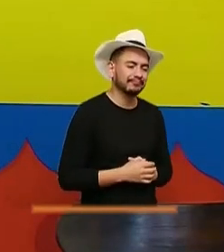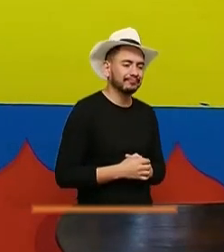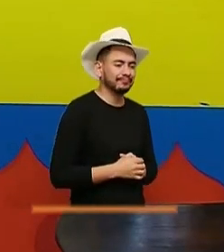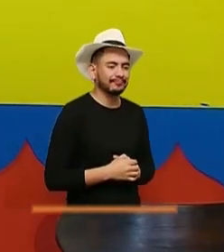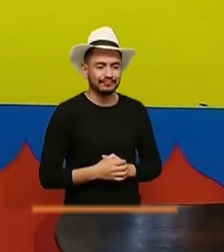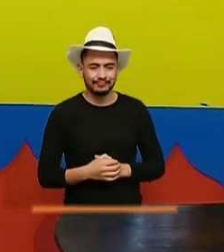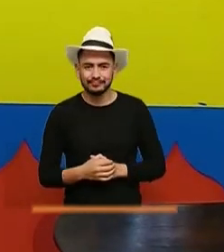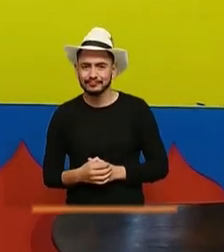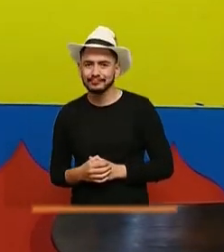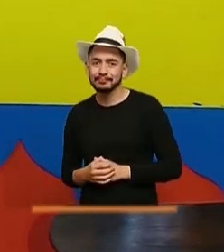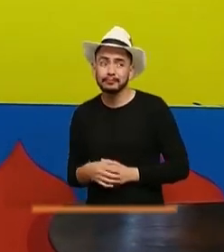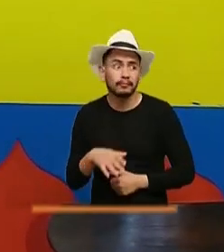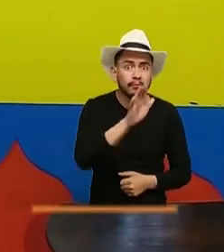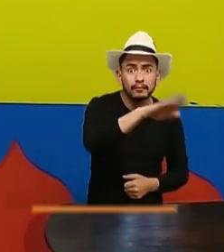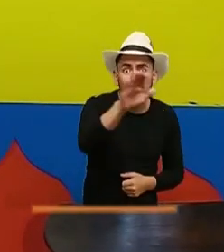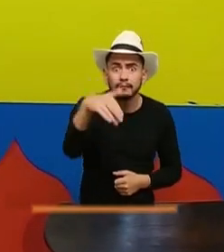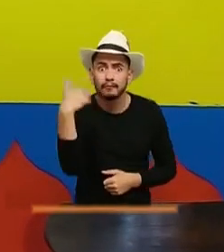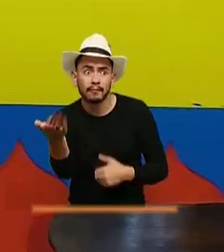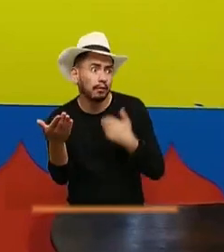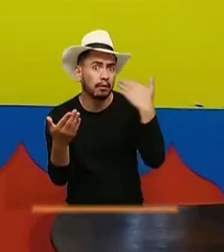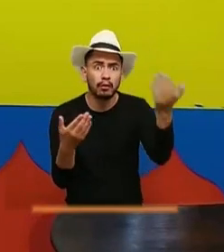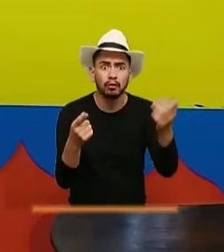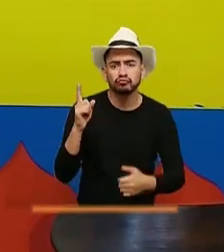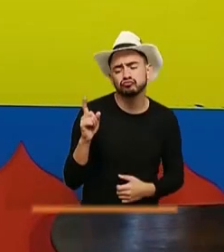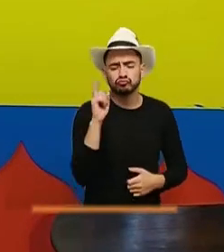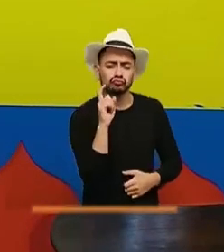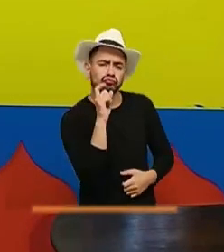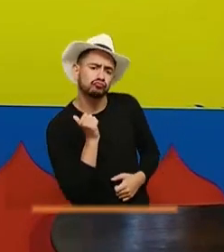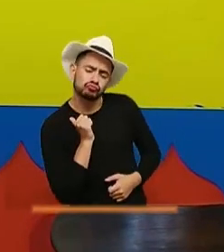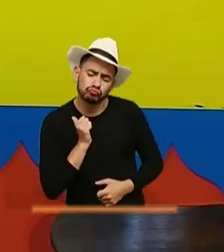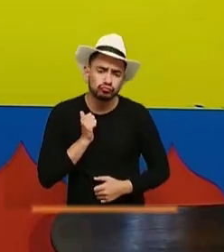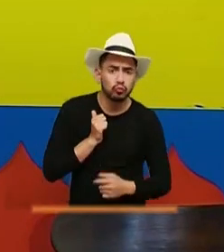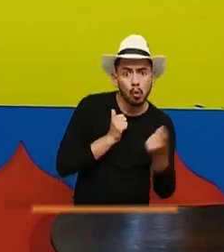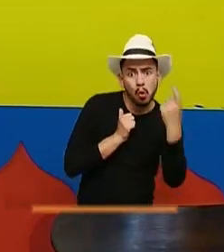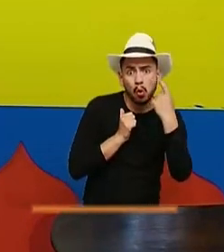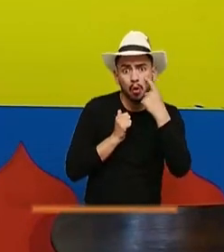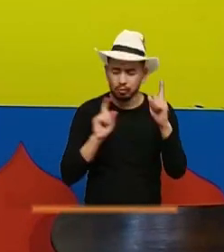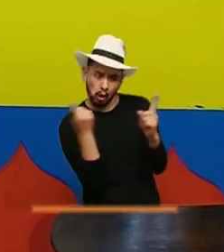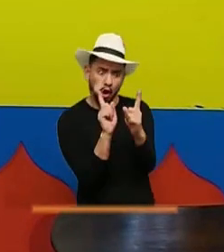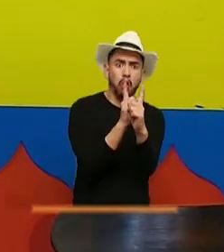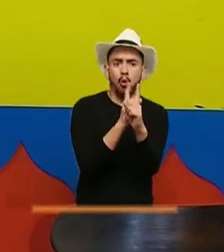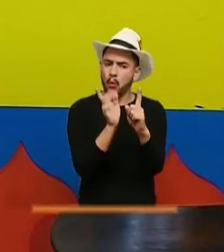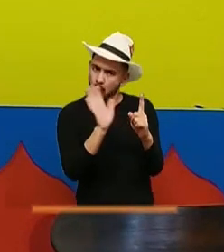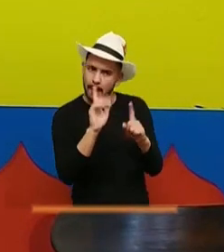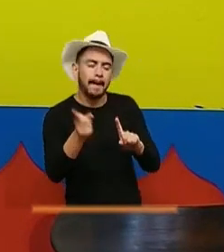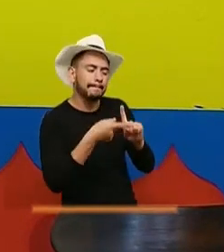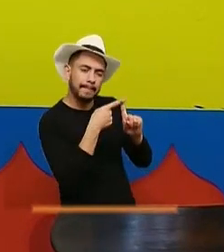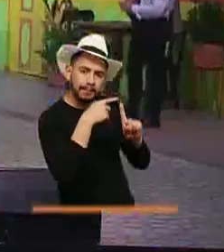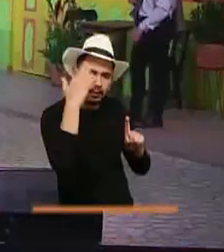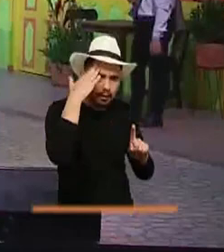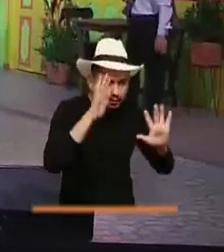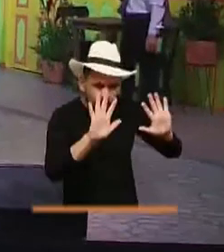A mí me dijo un arriero que no hay que llegar primero, pero sí hay que saber llegar, así que empiece a